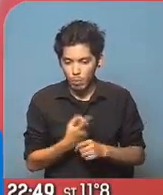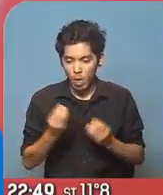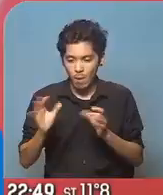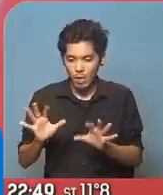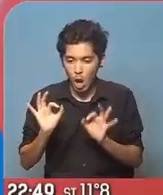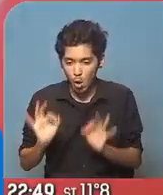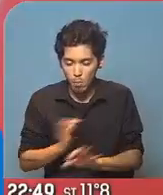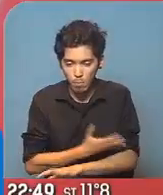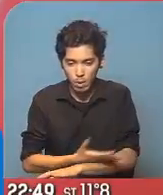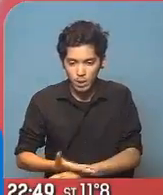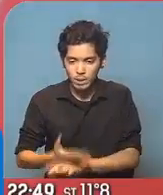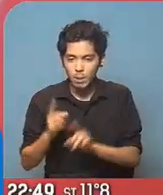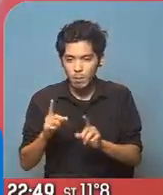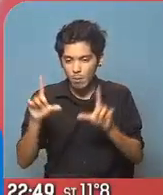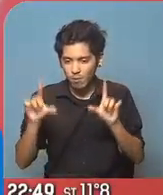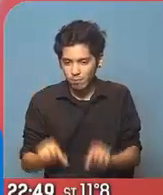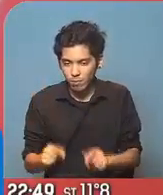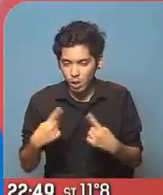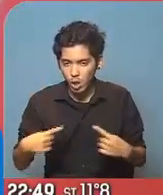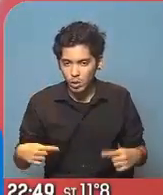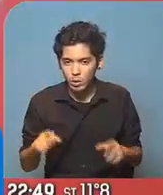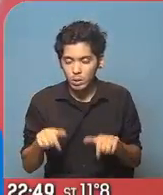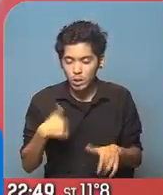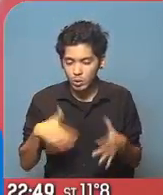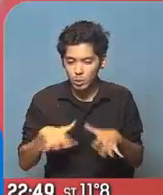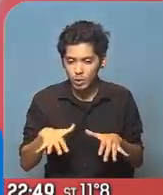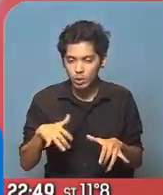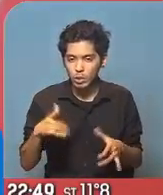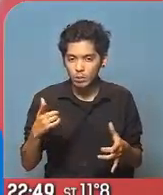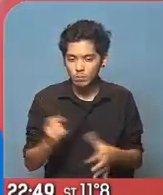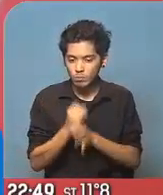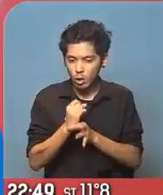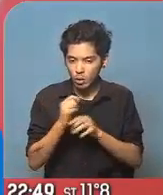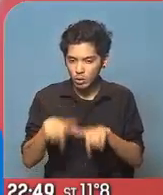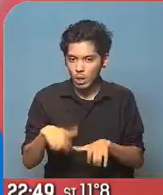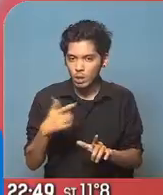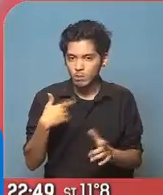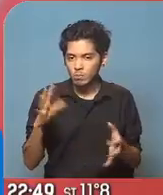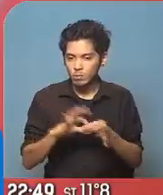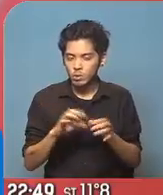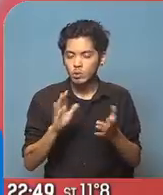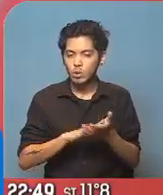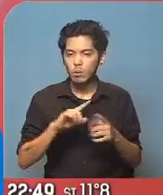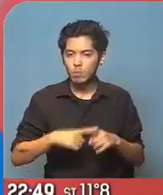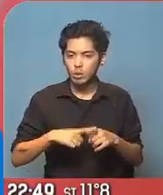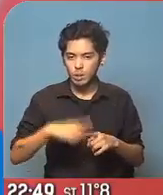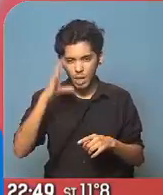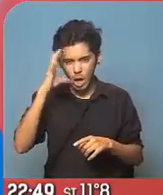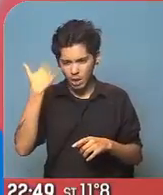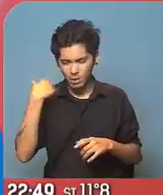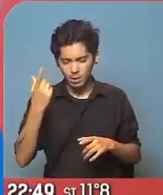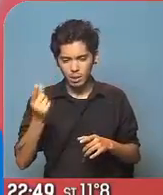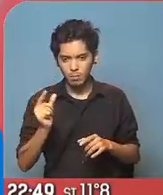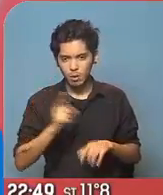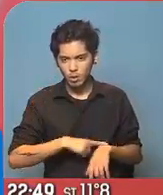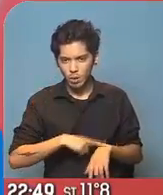todo detrás la recesión y parecería estar en una situación de estancamiento que ahora sí tiene mucho que ver con la situación política. ¿Te acordás que hace mucho